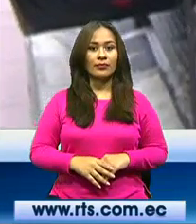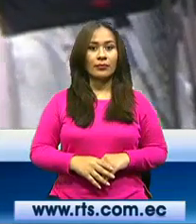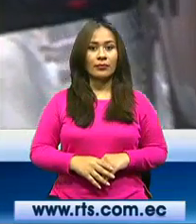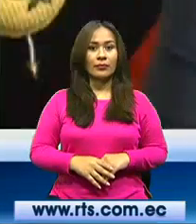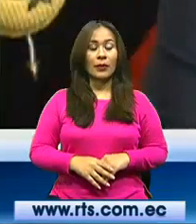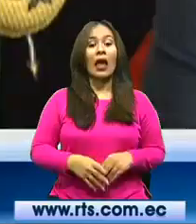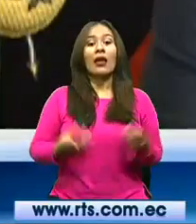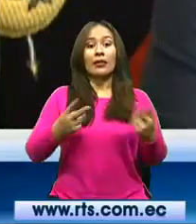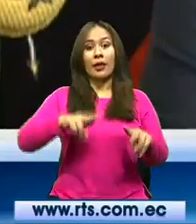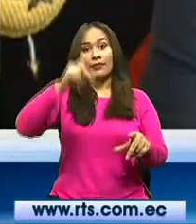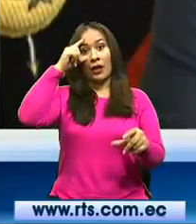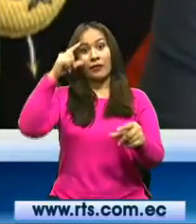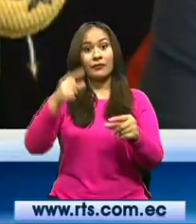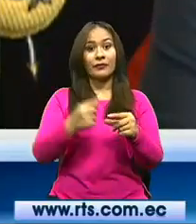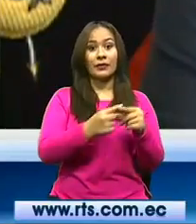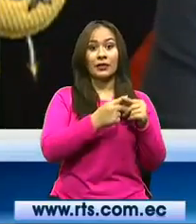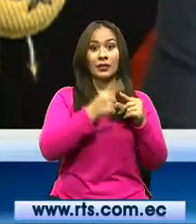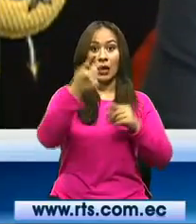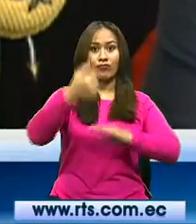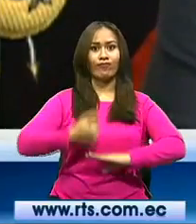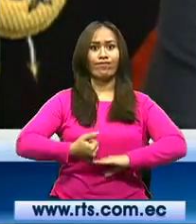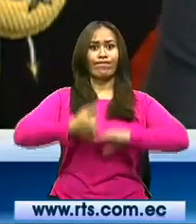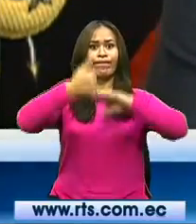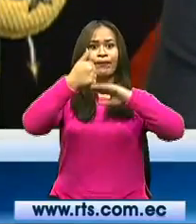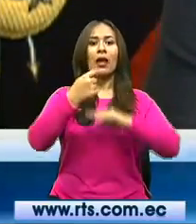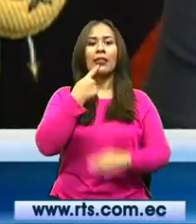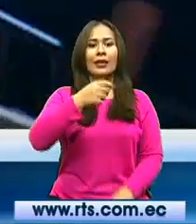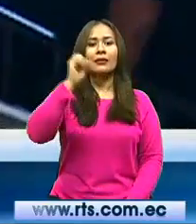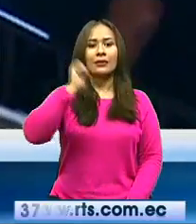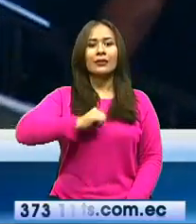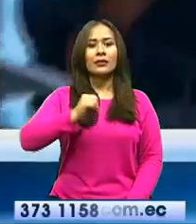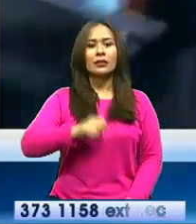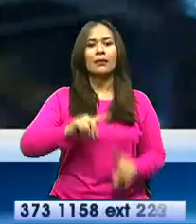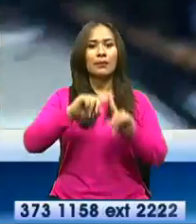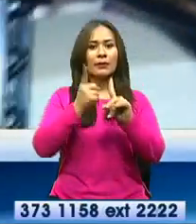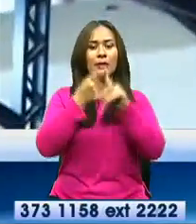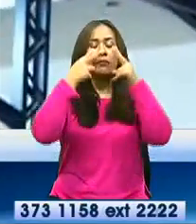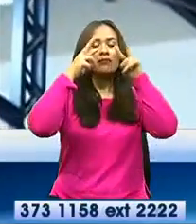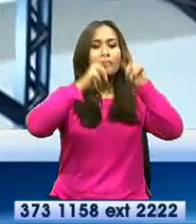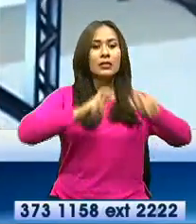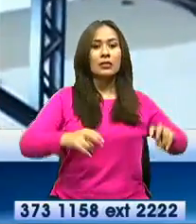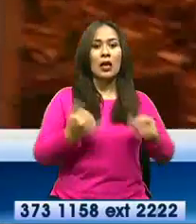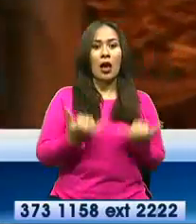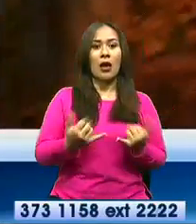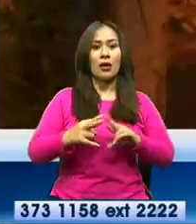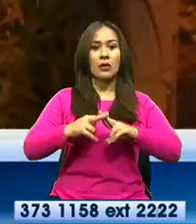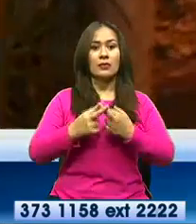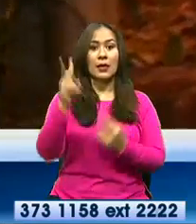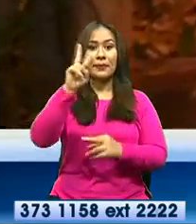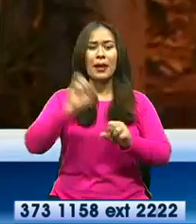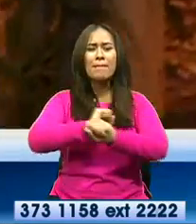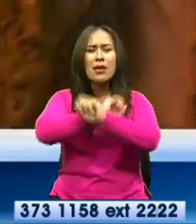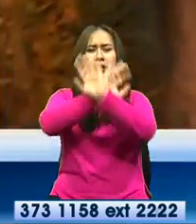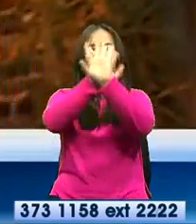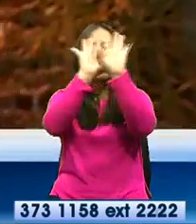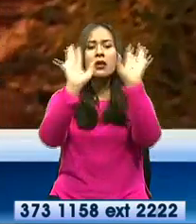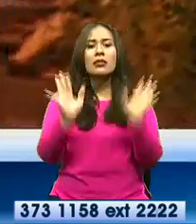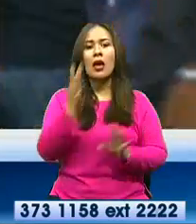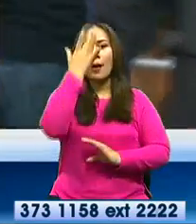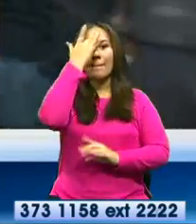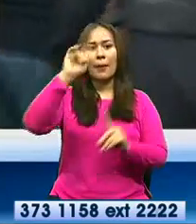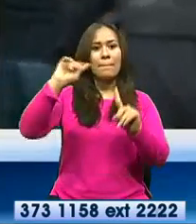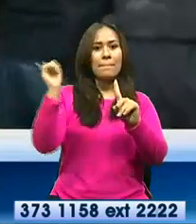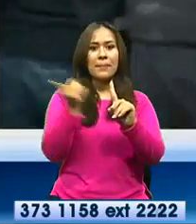El fiscal general del Estado, Carlos Vaca, confirmó que estas diligencias, iniciadas en la madrugada de este viernes, corresponden al